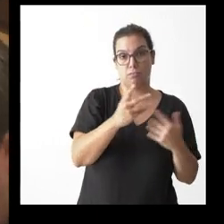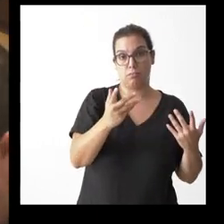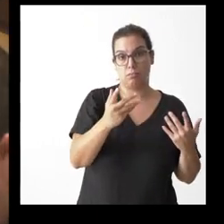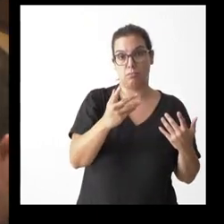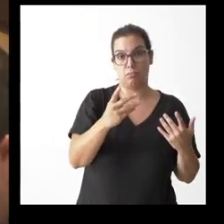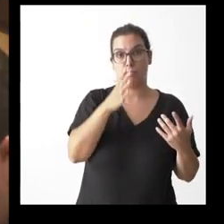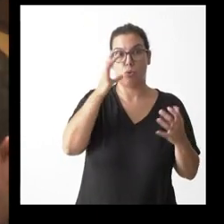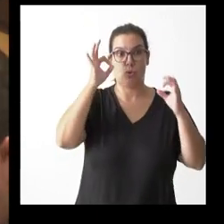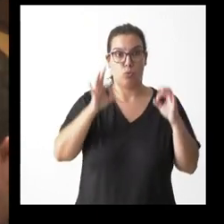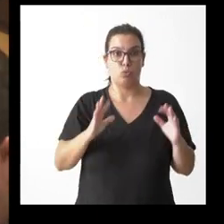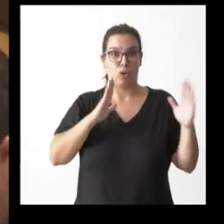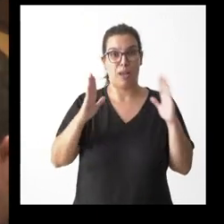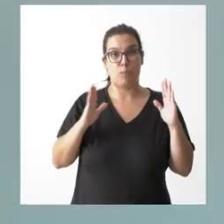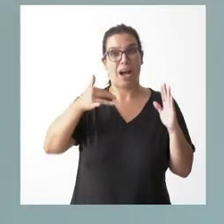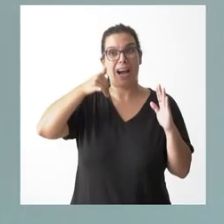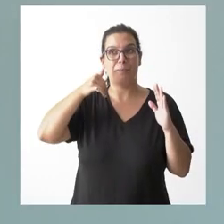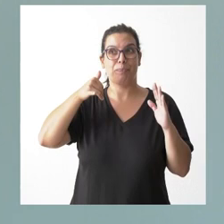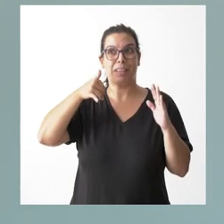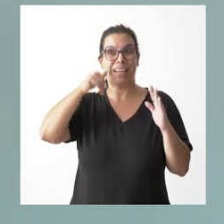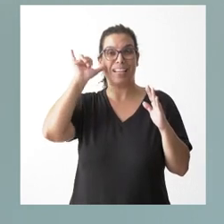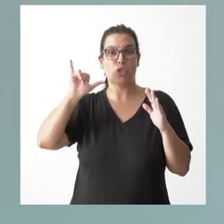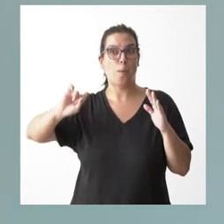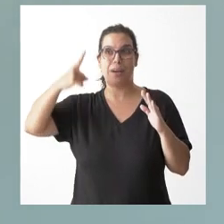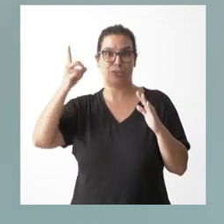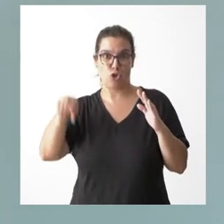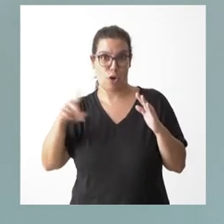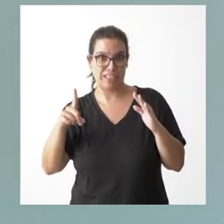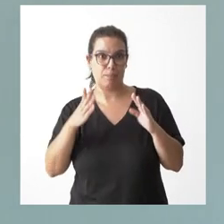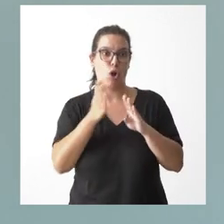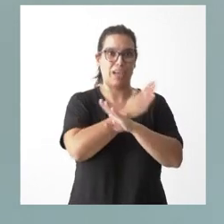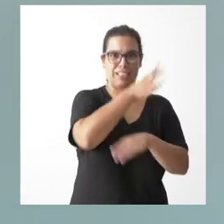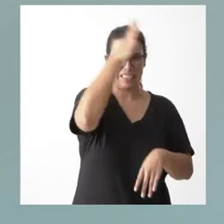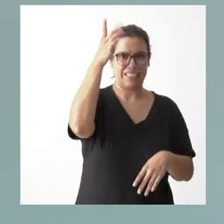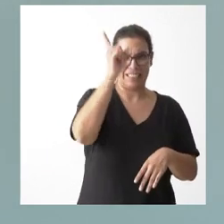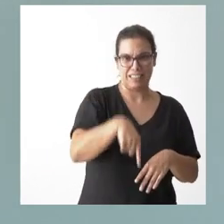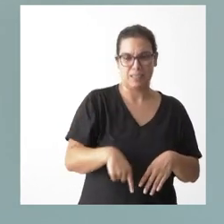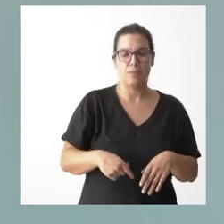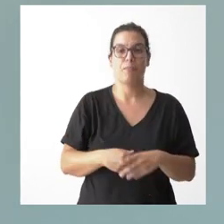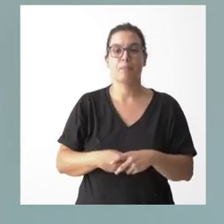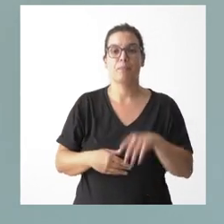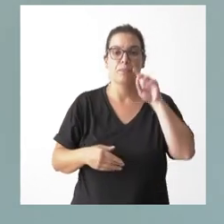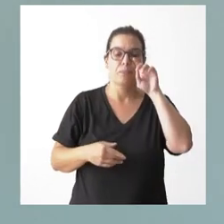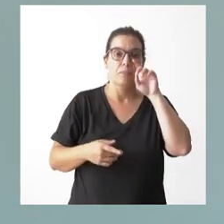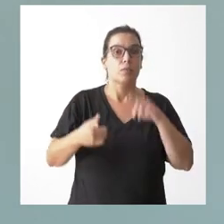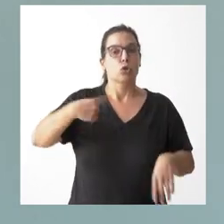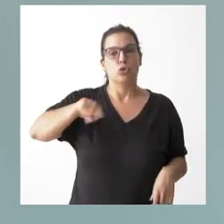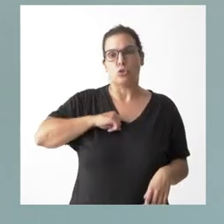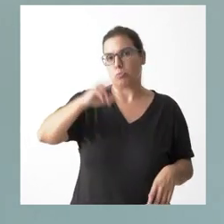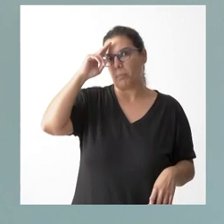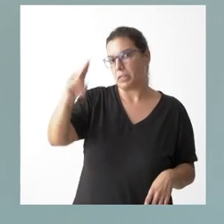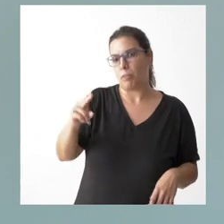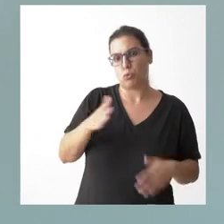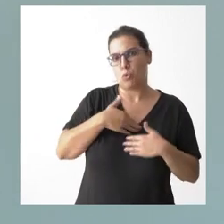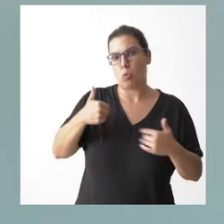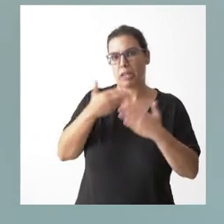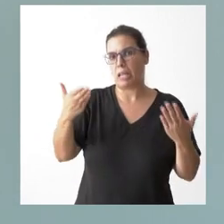en ese momento? Muchas gracias. Pues sobre el tema que usted plantea, respetamos la iniciativa que pueda tener cualquier parte y